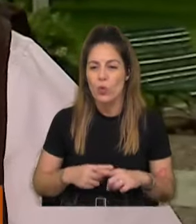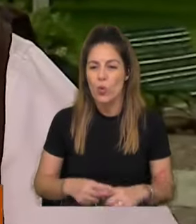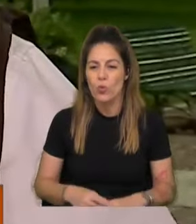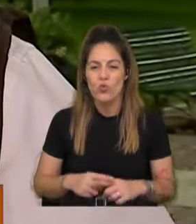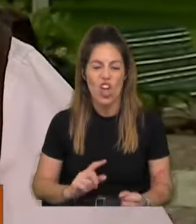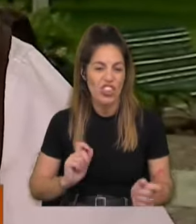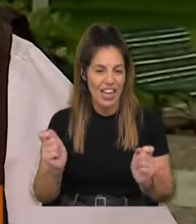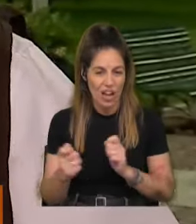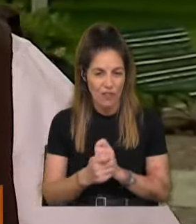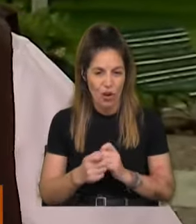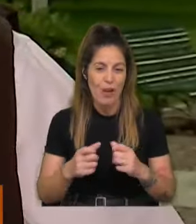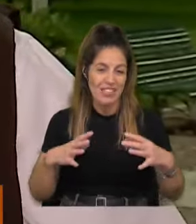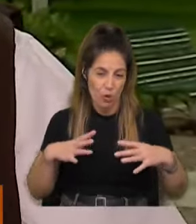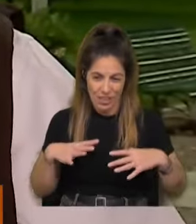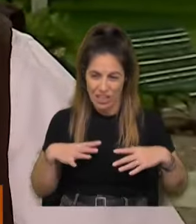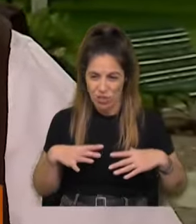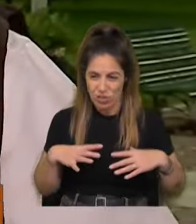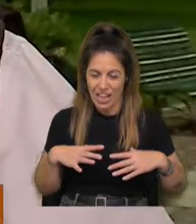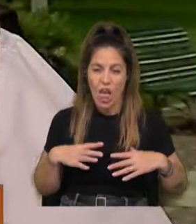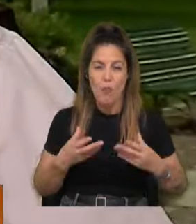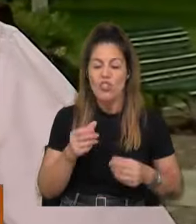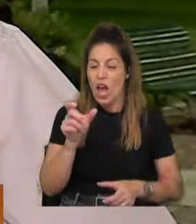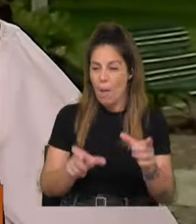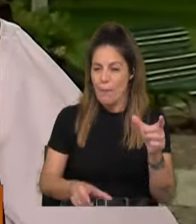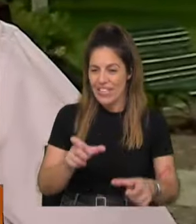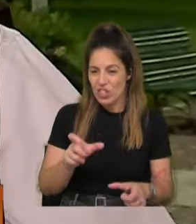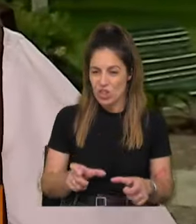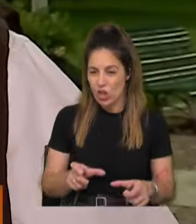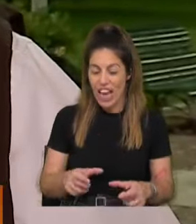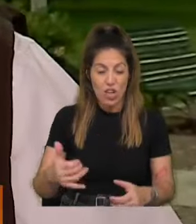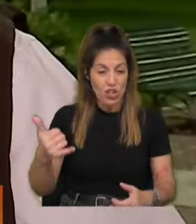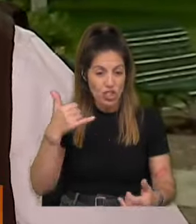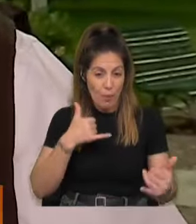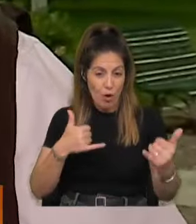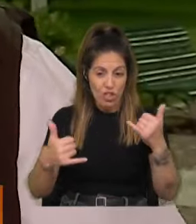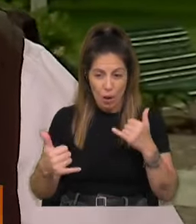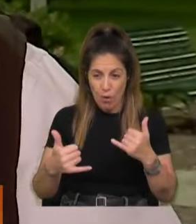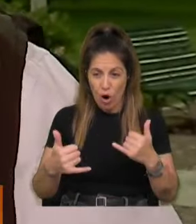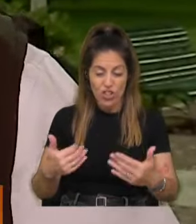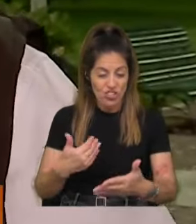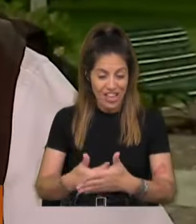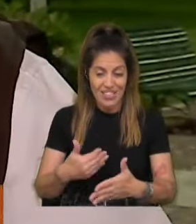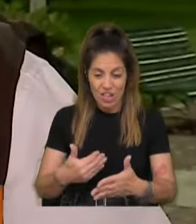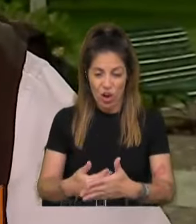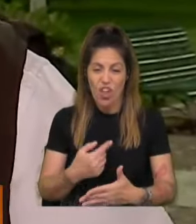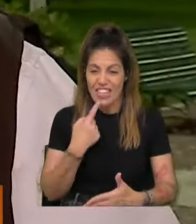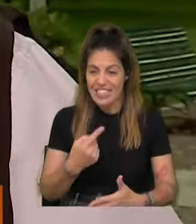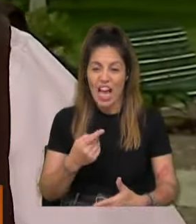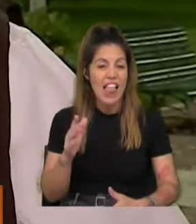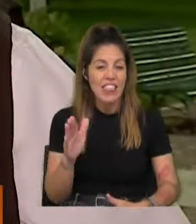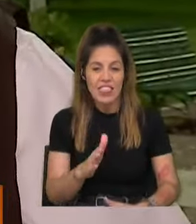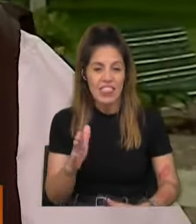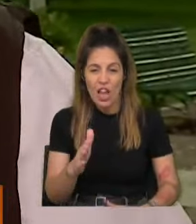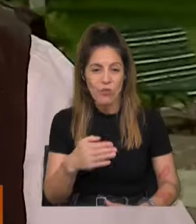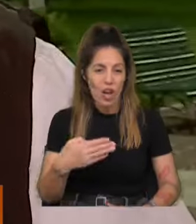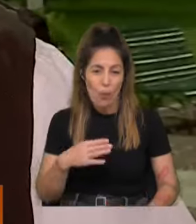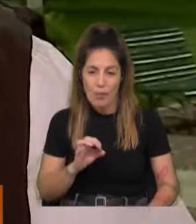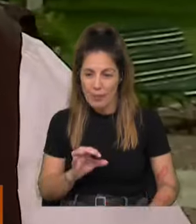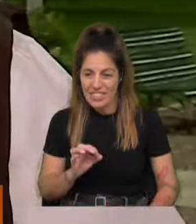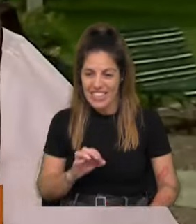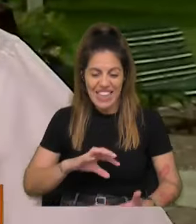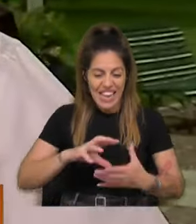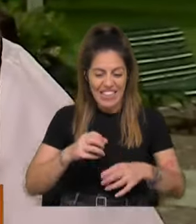Reforma de la seguridad social mucha gente nos no nos llamó y no se nos acercó que mantenían deudas por ejemplo con bps desde